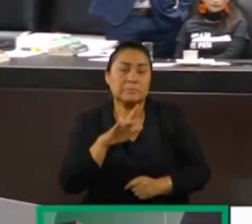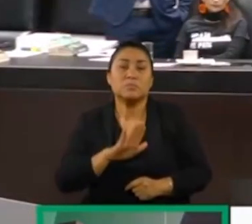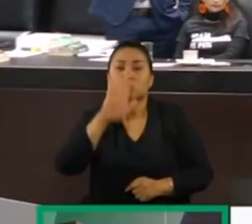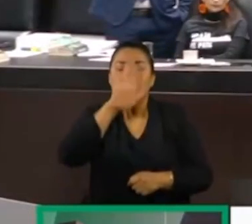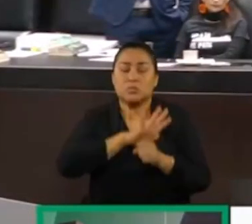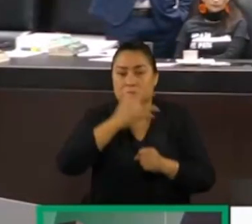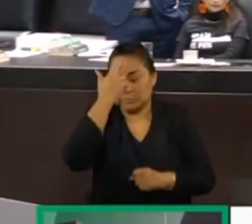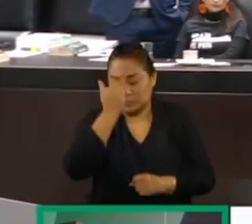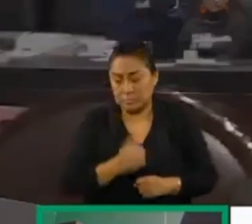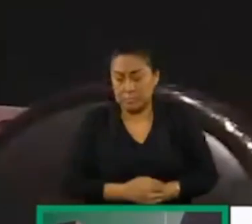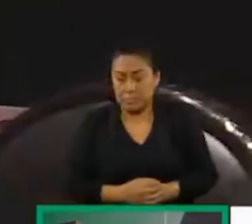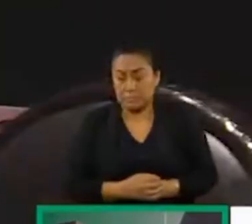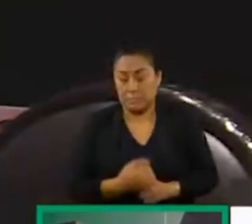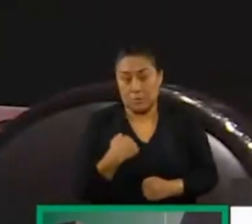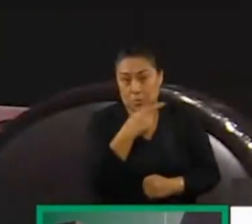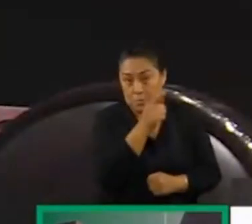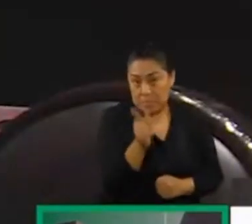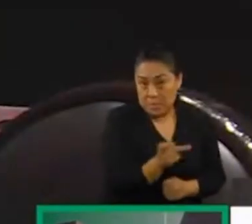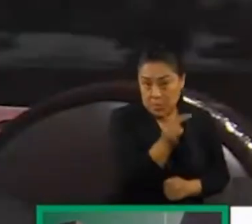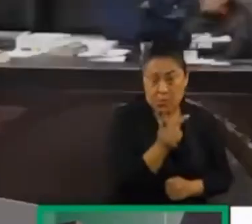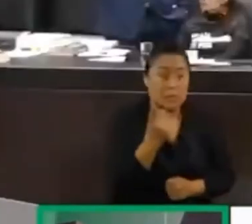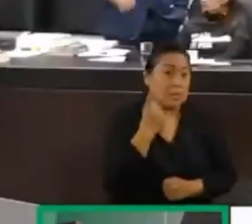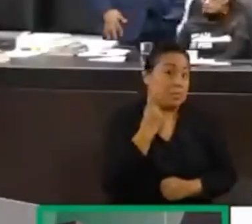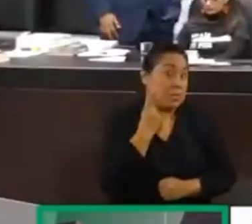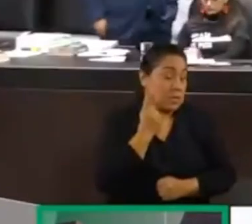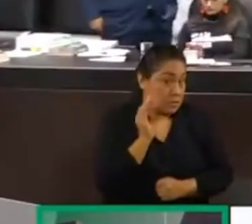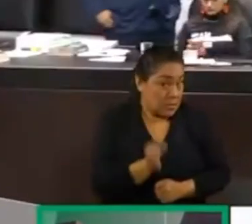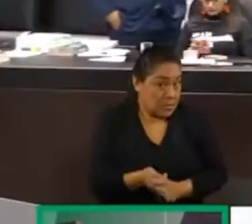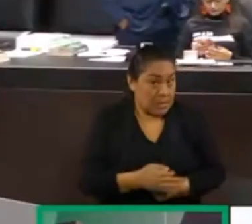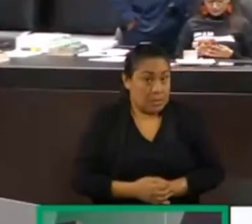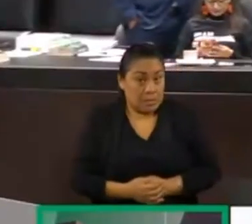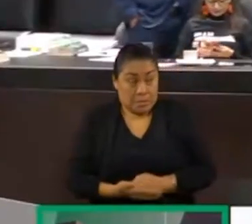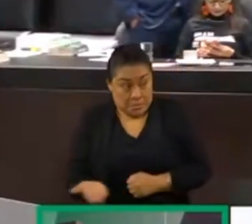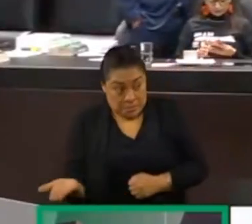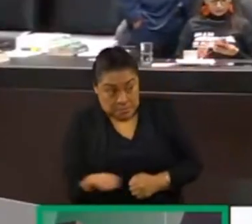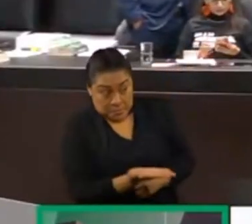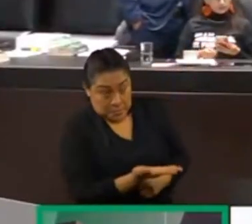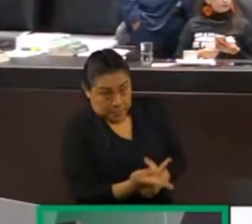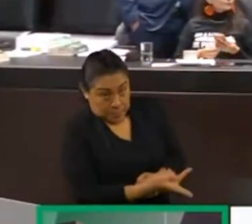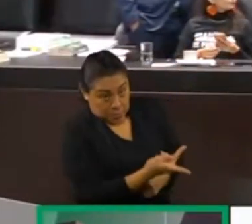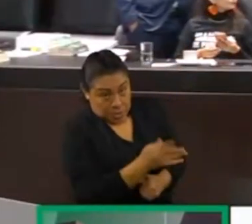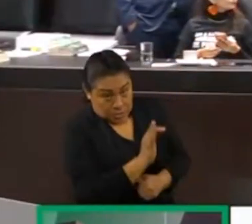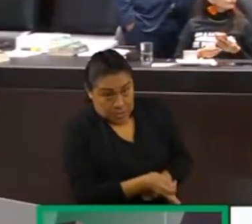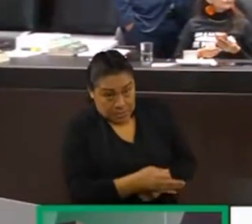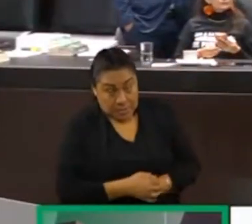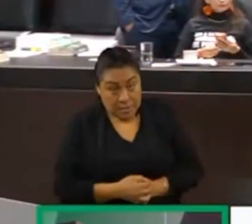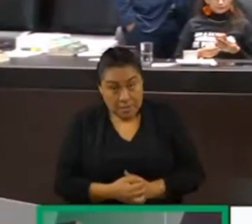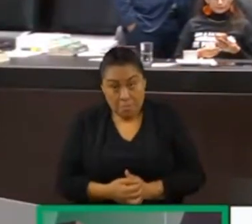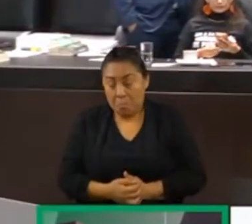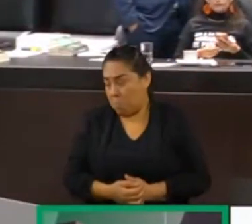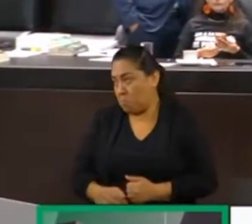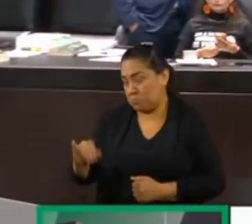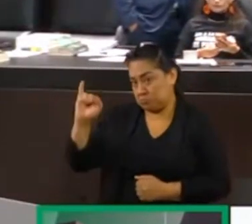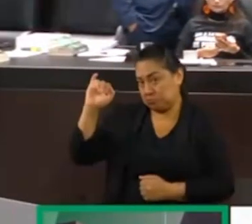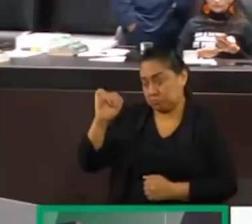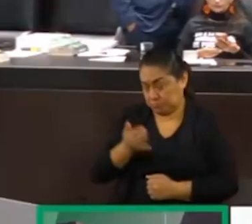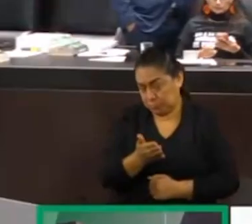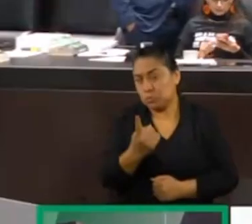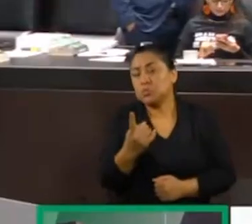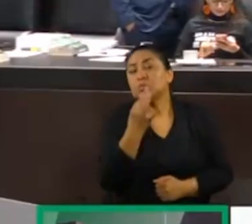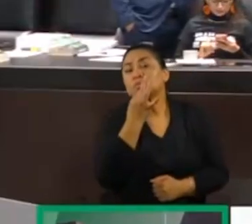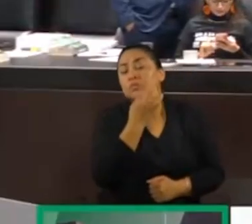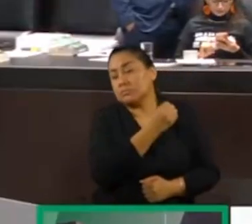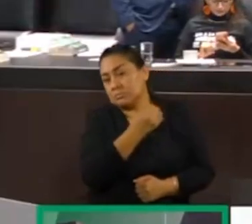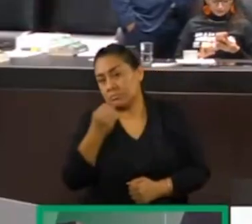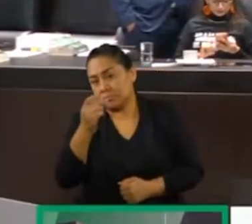Al diputado, si me la acepta. ¿Acepta la pregunta, diputado? Sí, presidente. 1 minuto para formularlo.